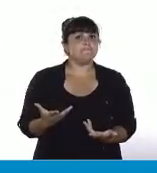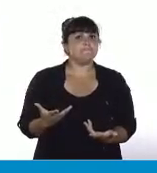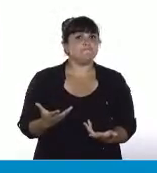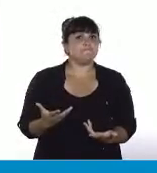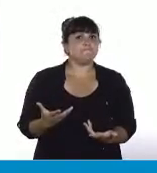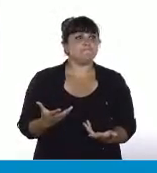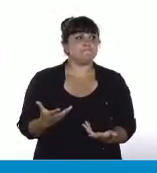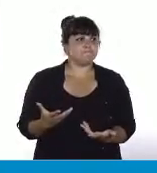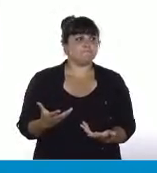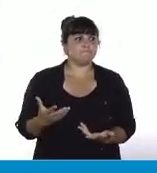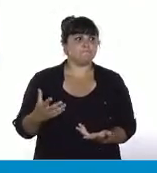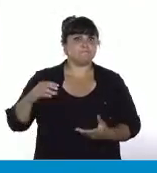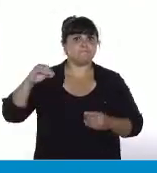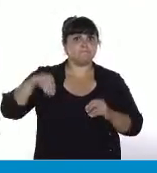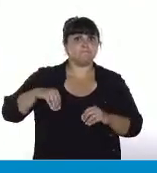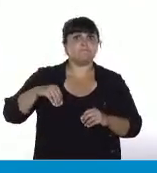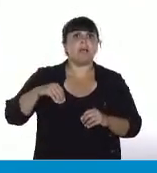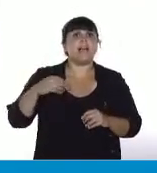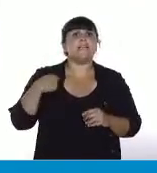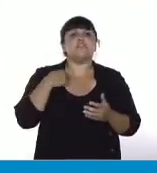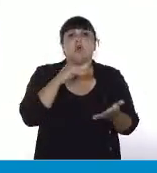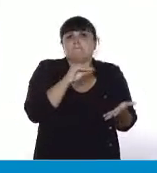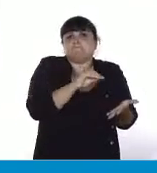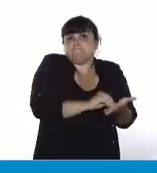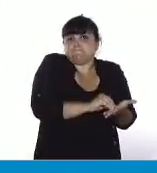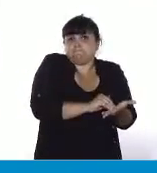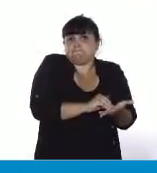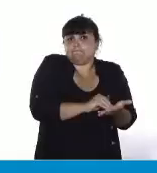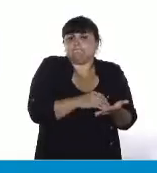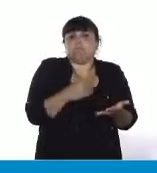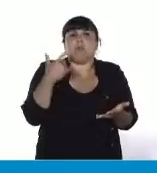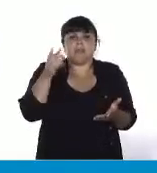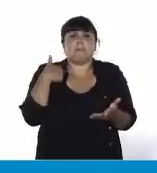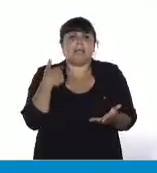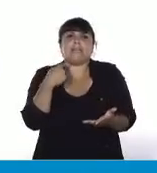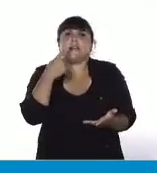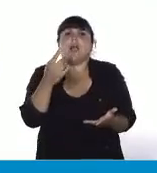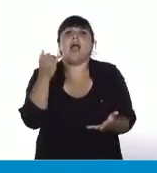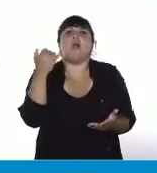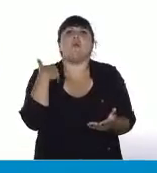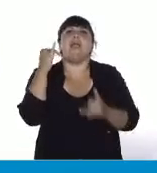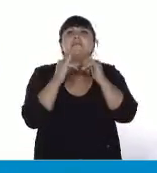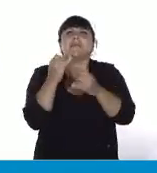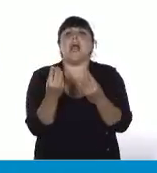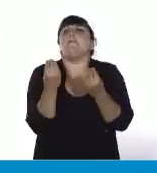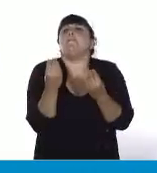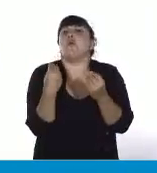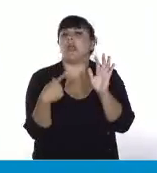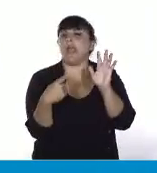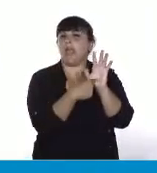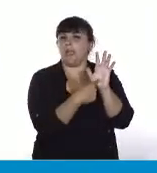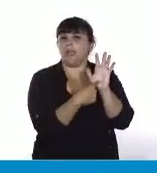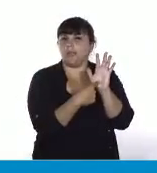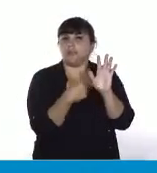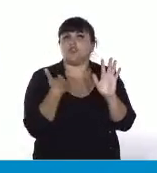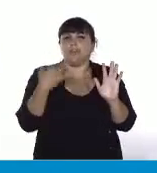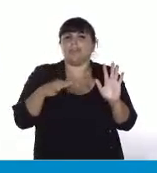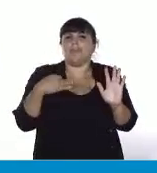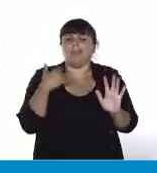Tomé también nota para contextualizar y justificar el